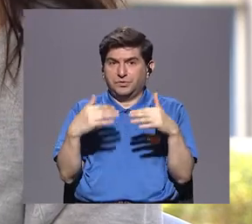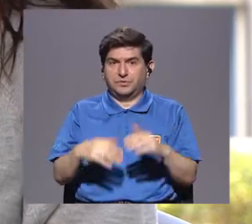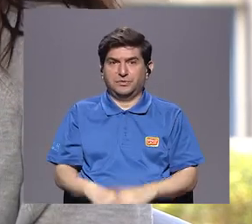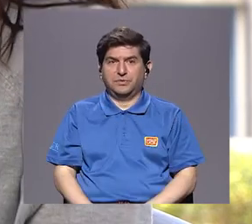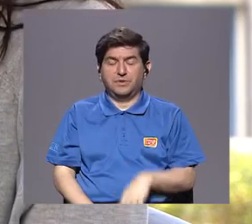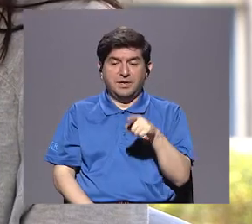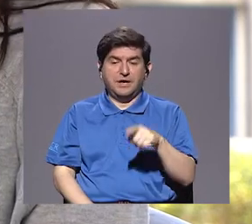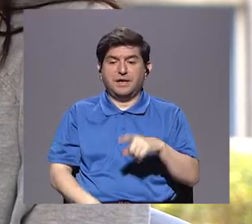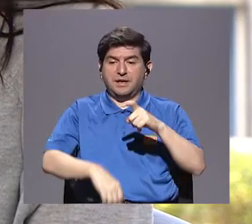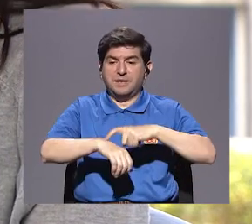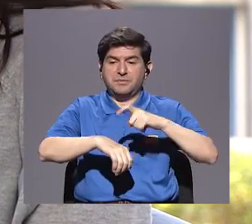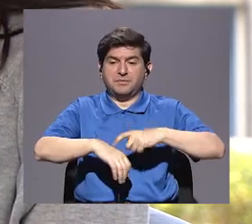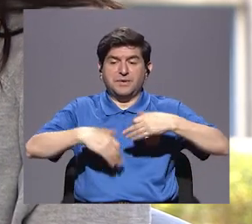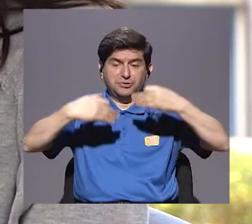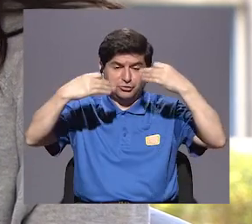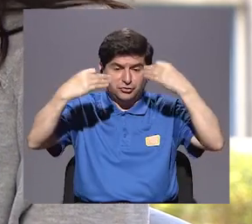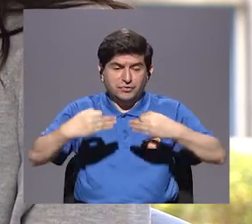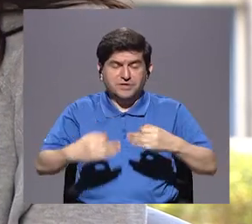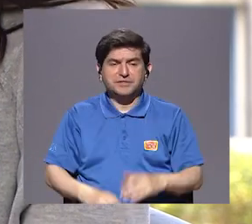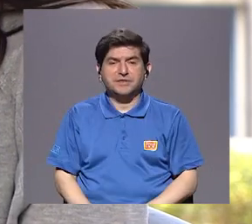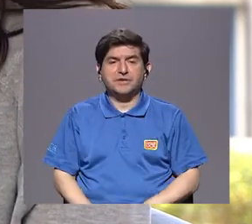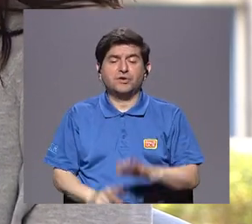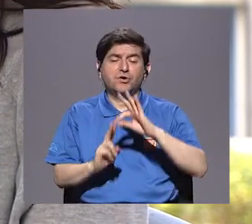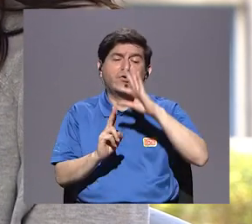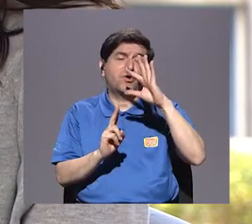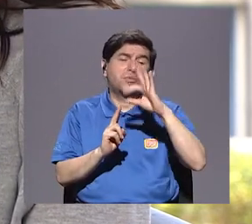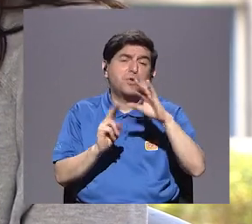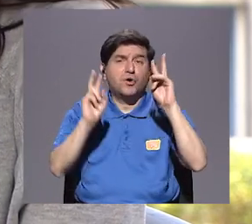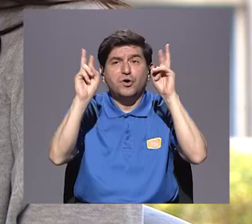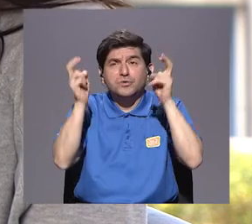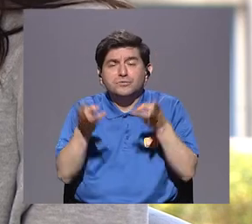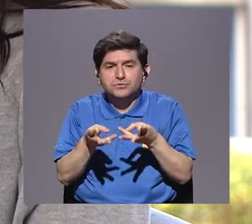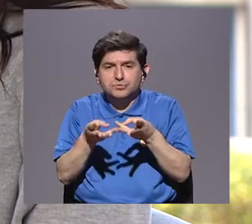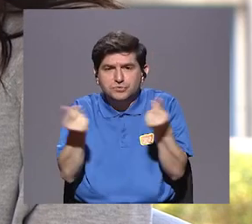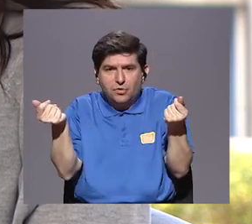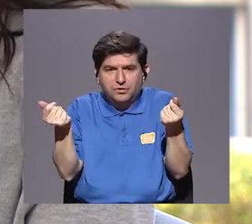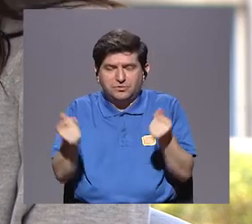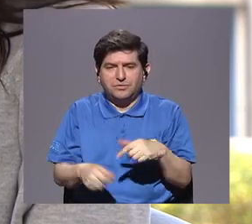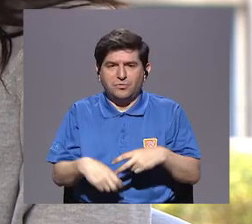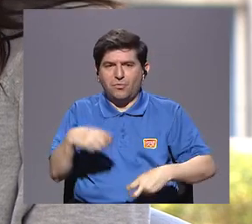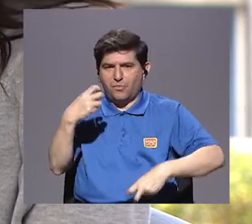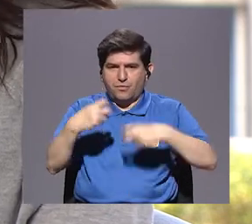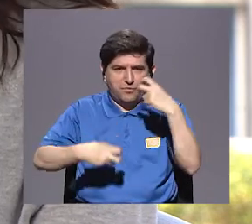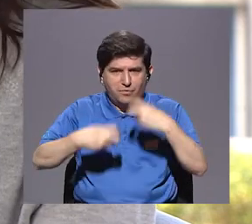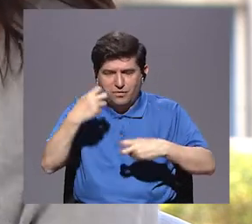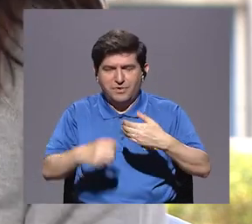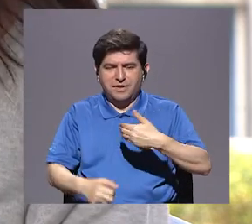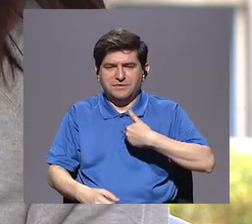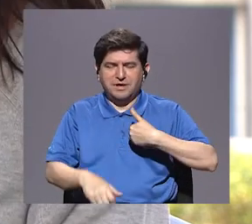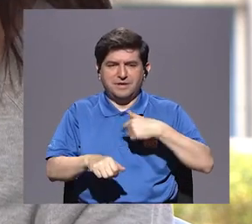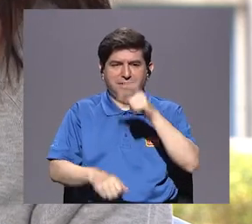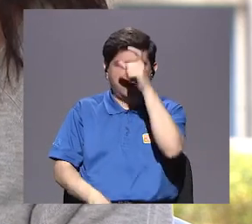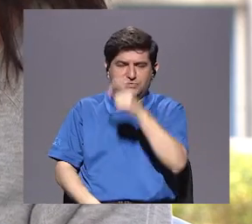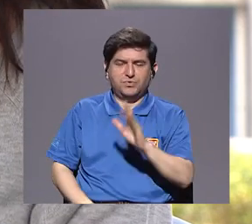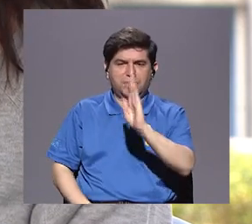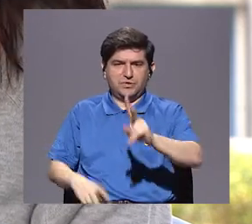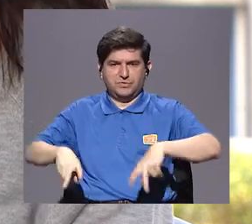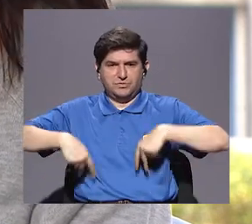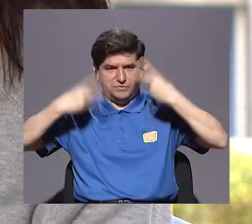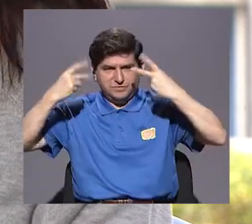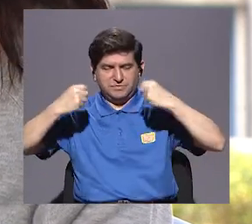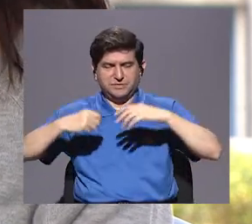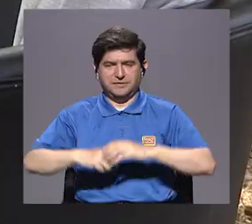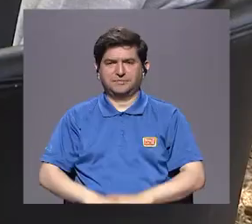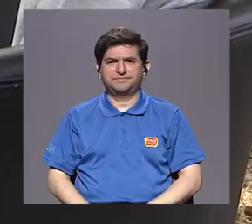esta toma de decisión como una posible solución de resolver un conflicto que tiene un sujeto en su vida.